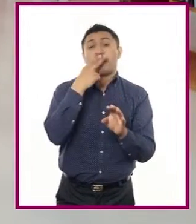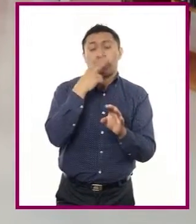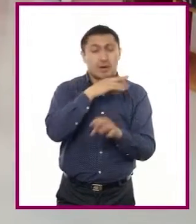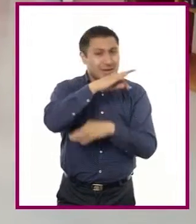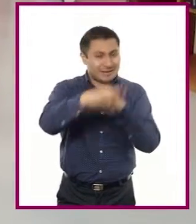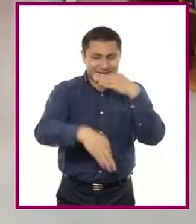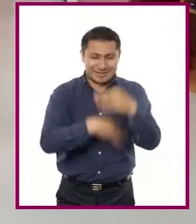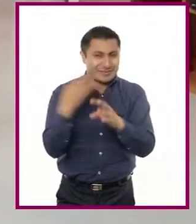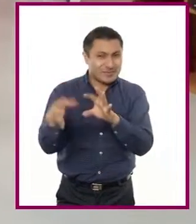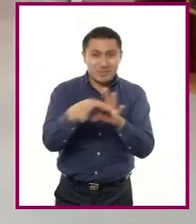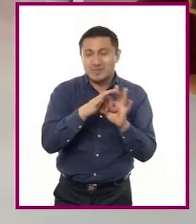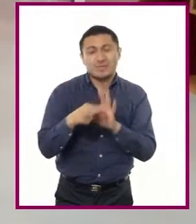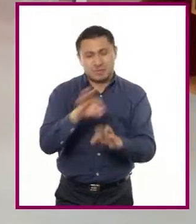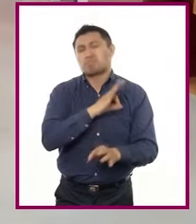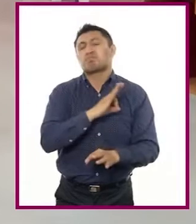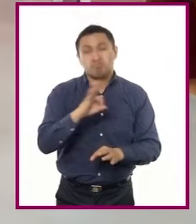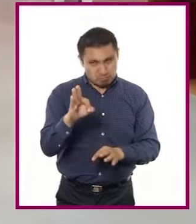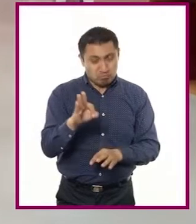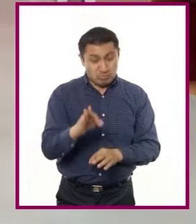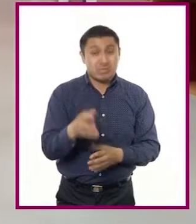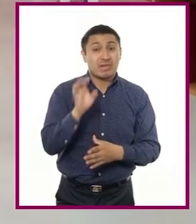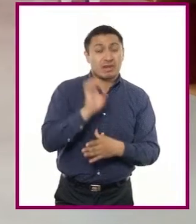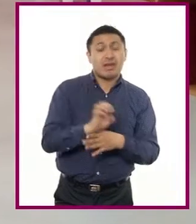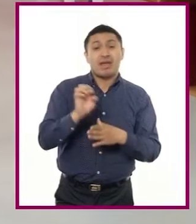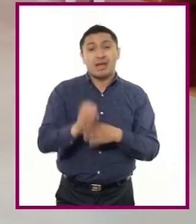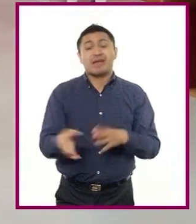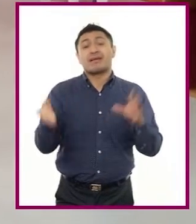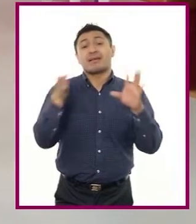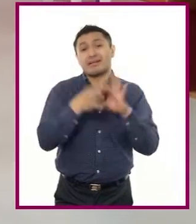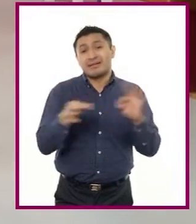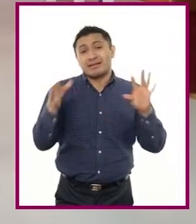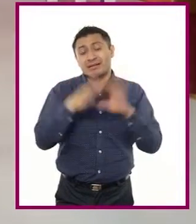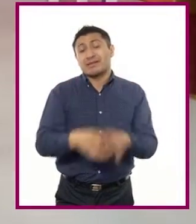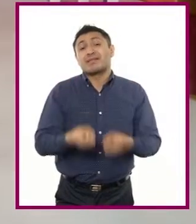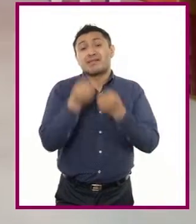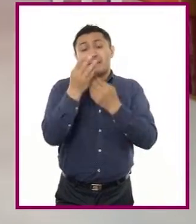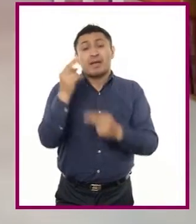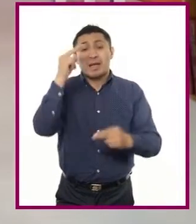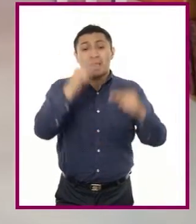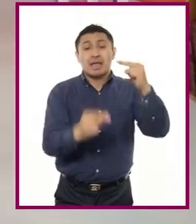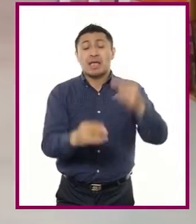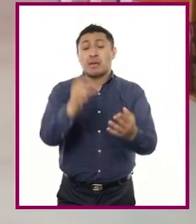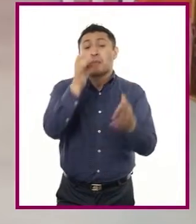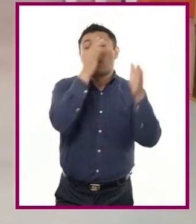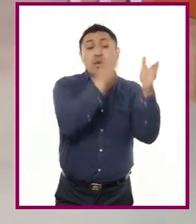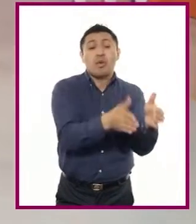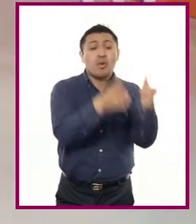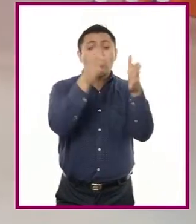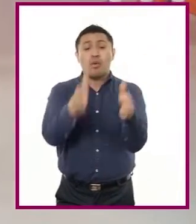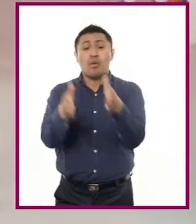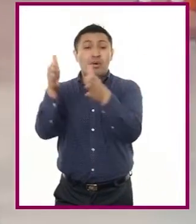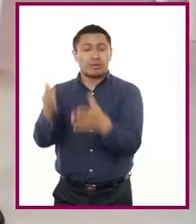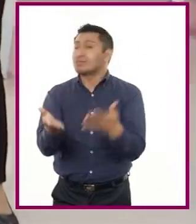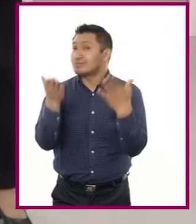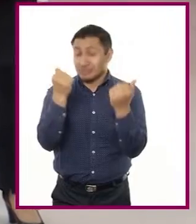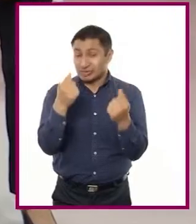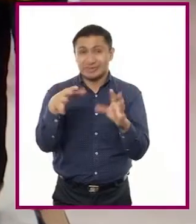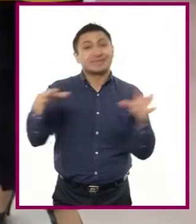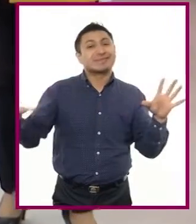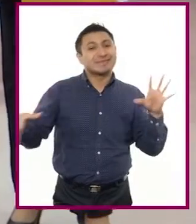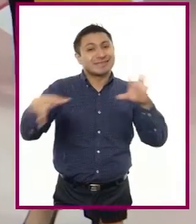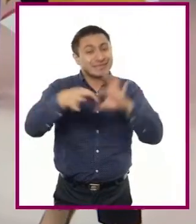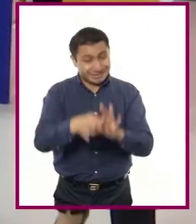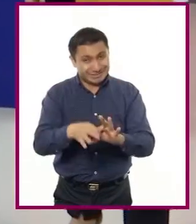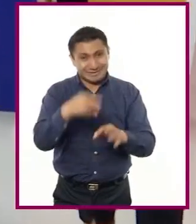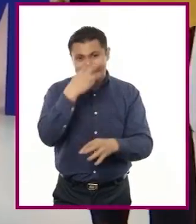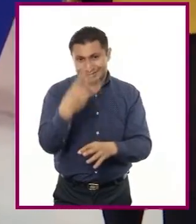todos al mismo tiempo, por lo que podemos decir que no existen niveles puros. Profesora, me llama la atención el